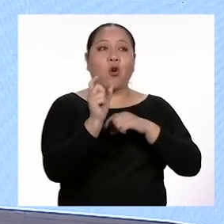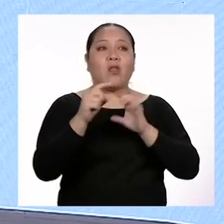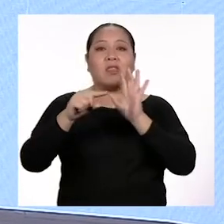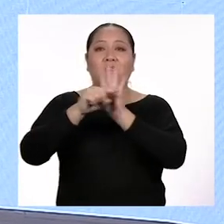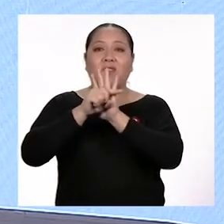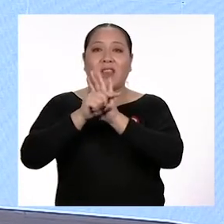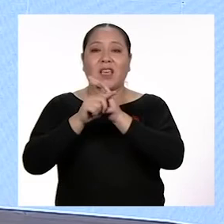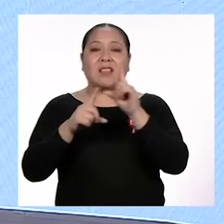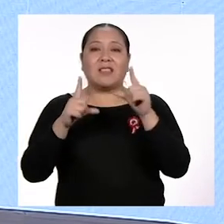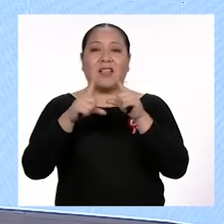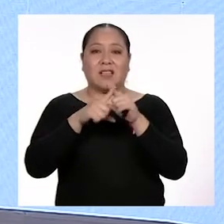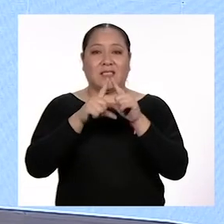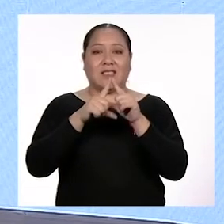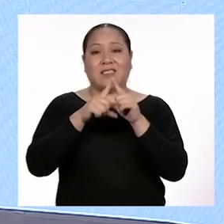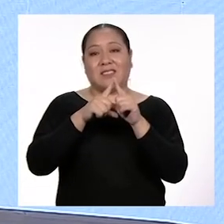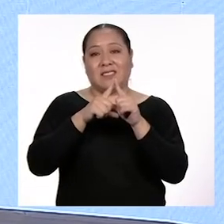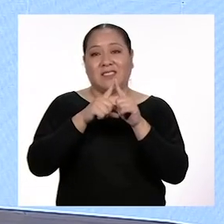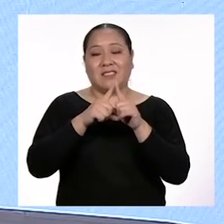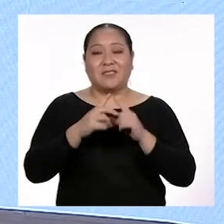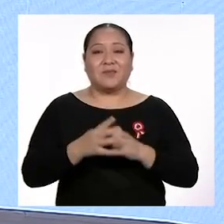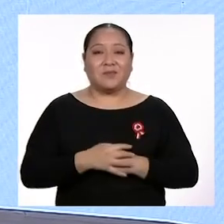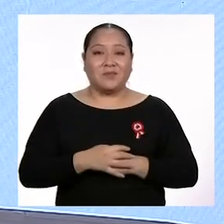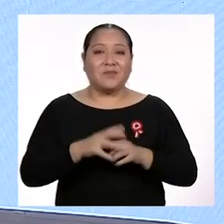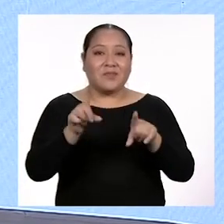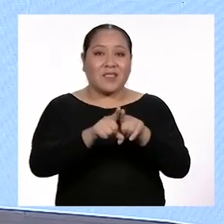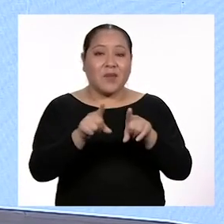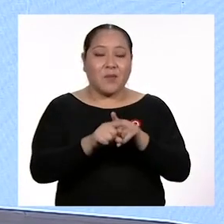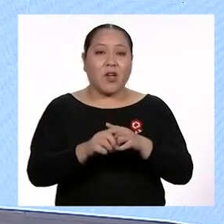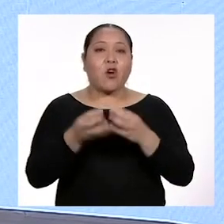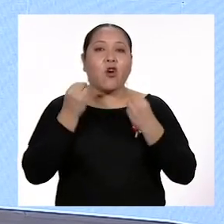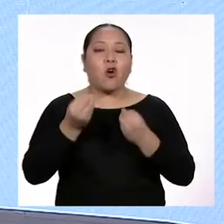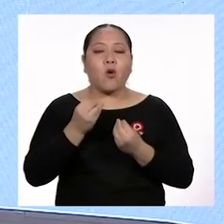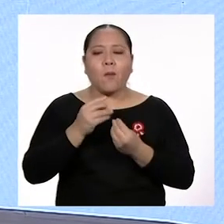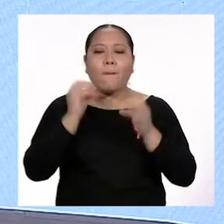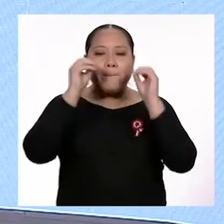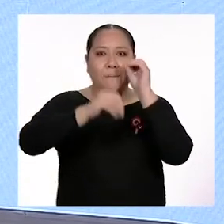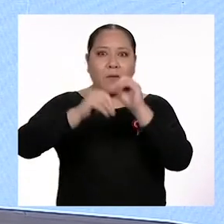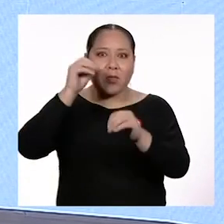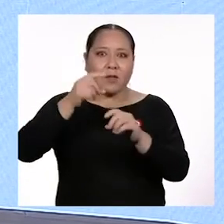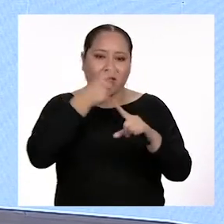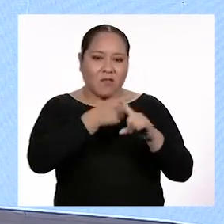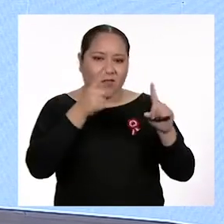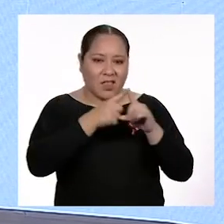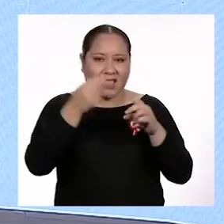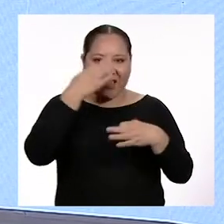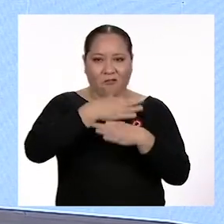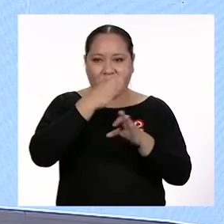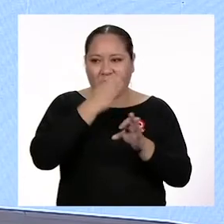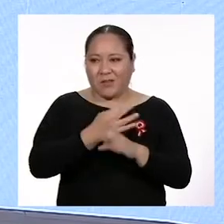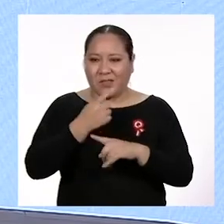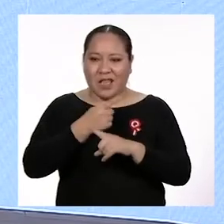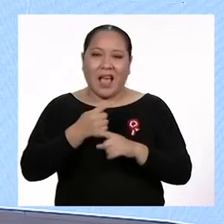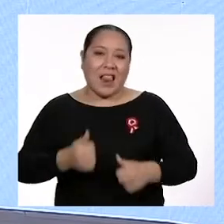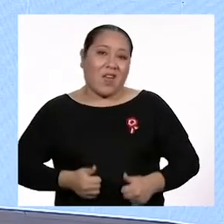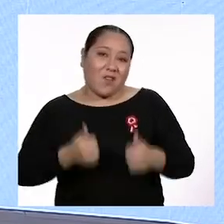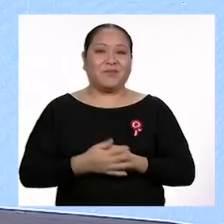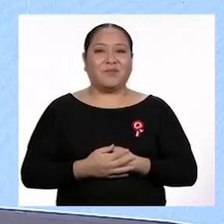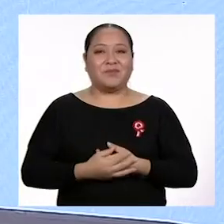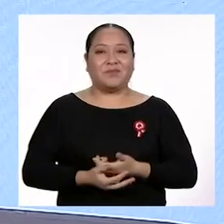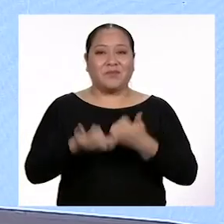diferencia y la diferencia simétrica, y también cómo podemos aplicarlos de distintas maneras a nuestras